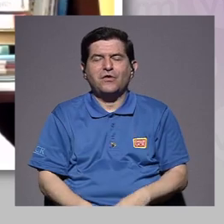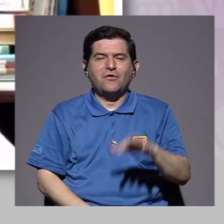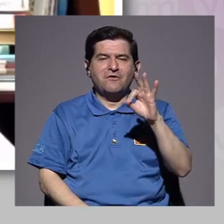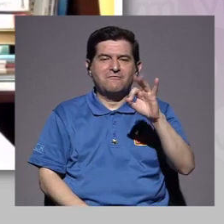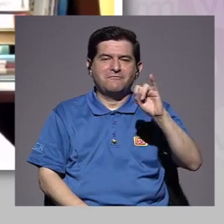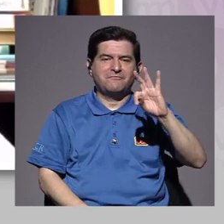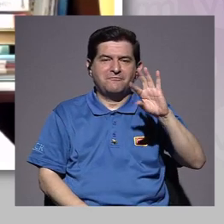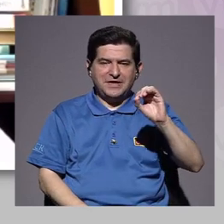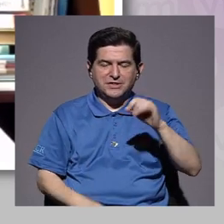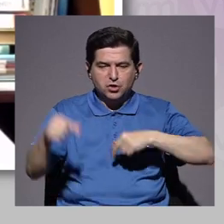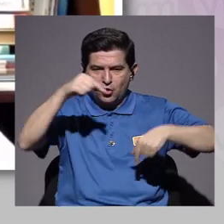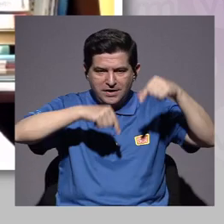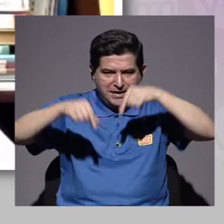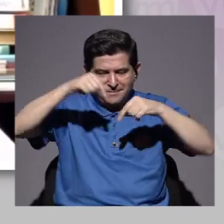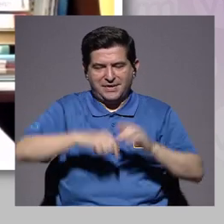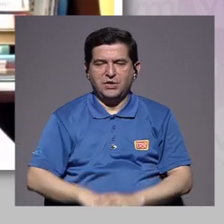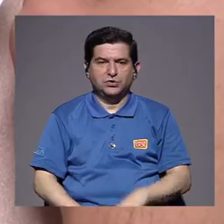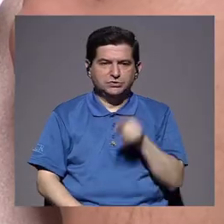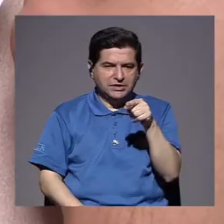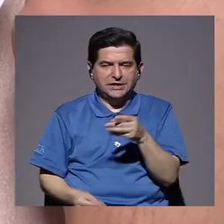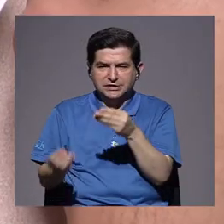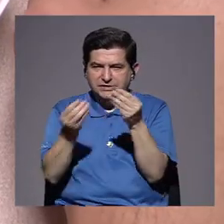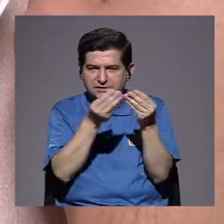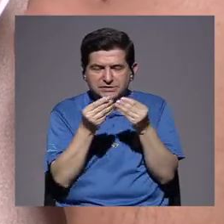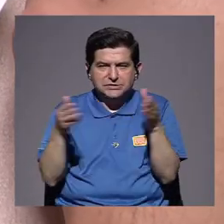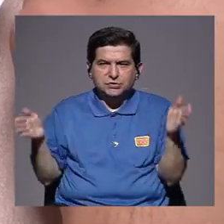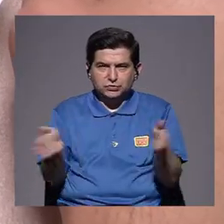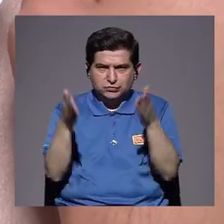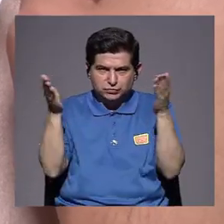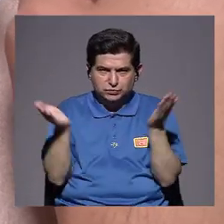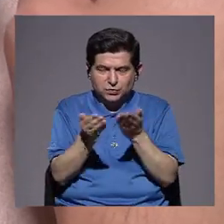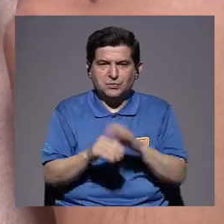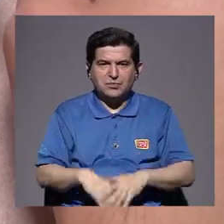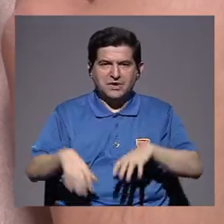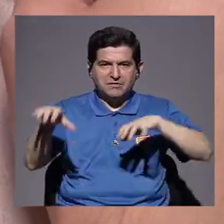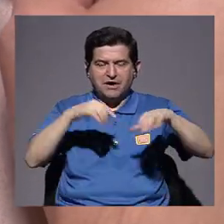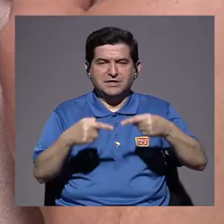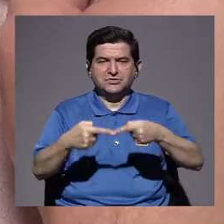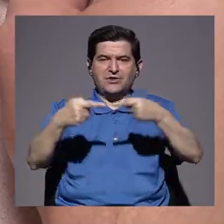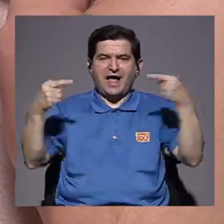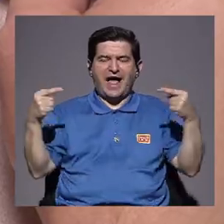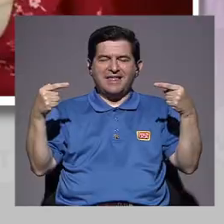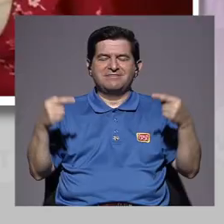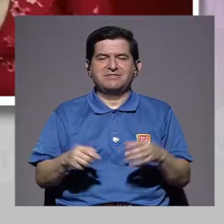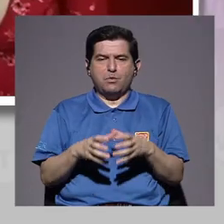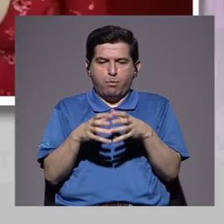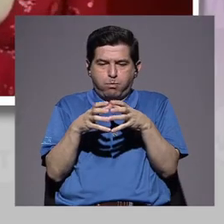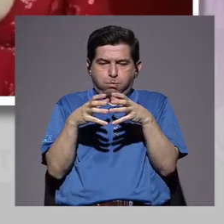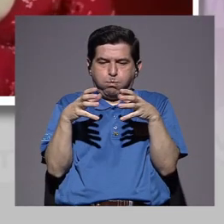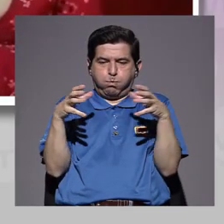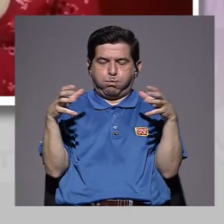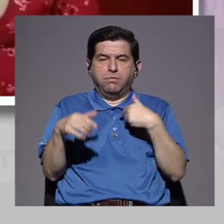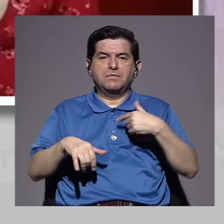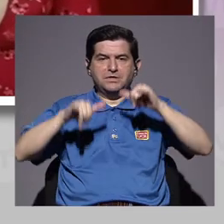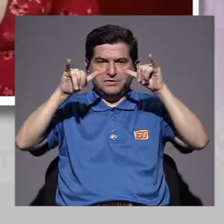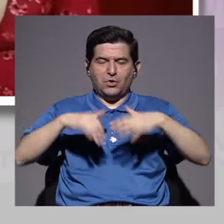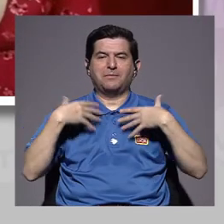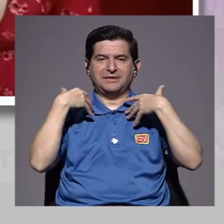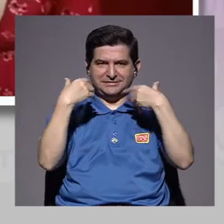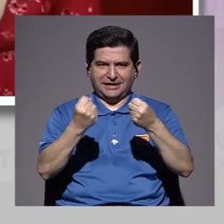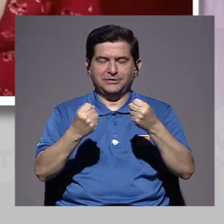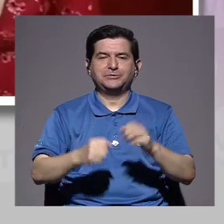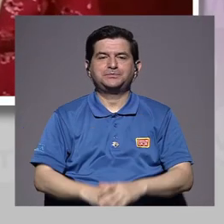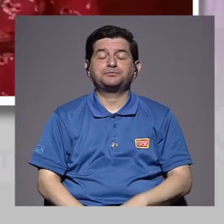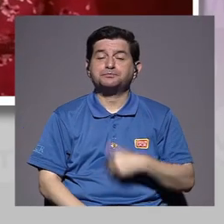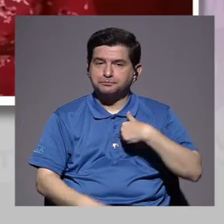llaman fitoquímicos, que son sustancias que promueven la acción antiinflamatoria. Y eso hace que yo mantenga la